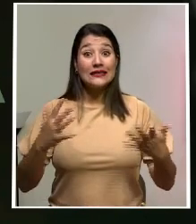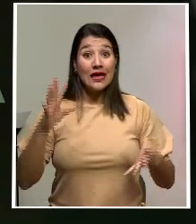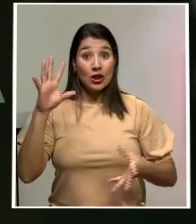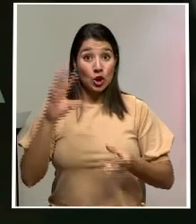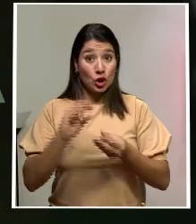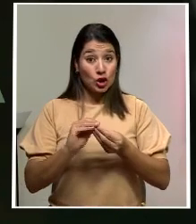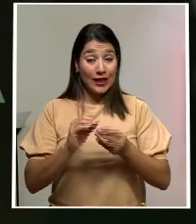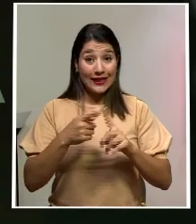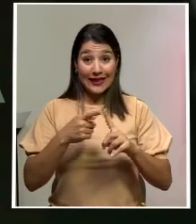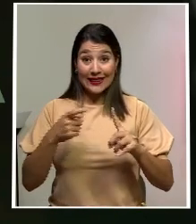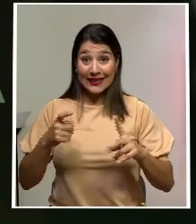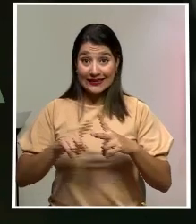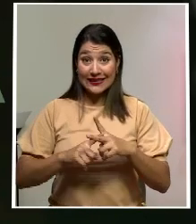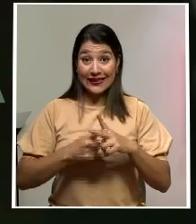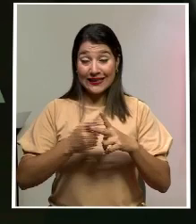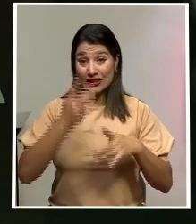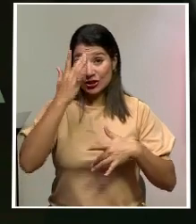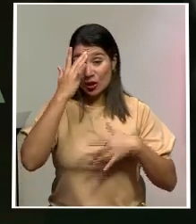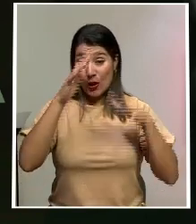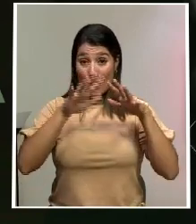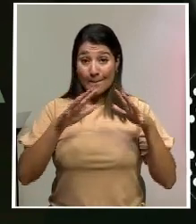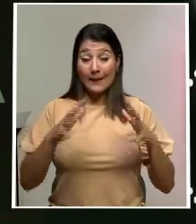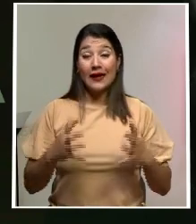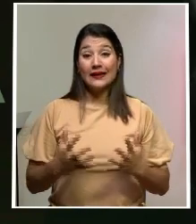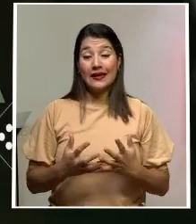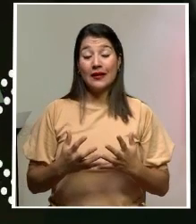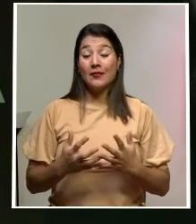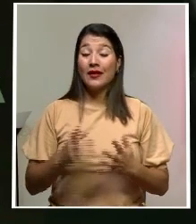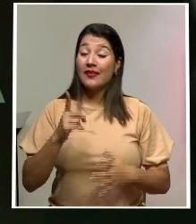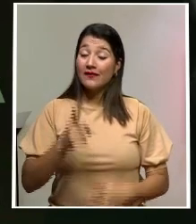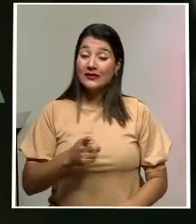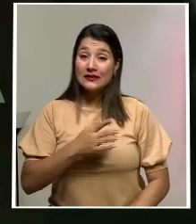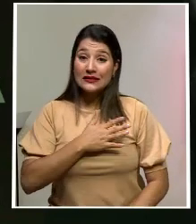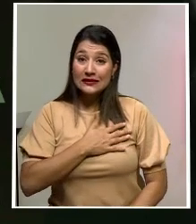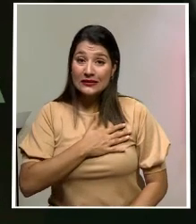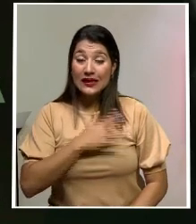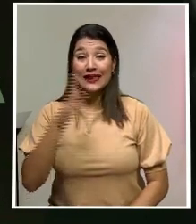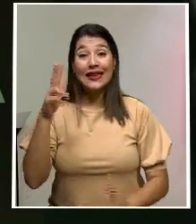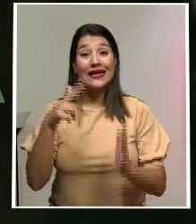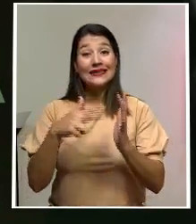total, desde que inició la pandemia, tenemos que lamentar